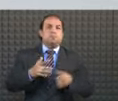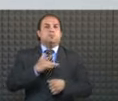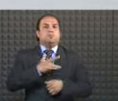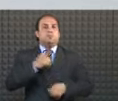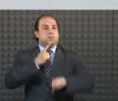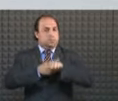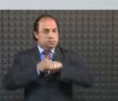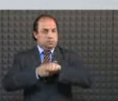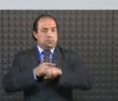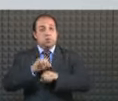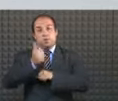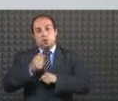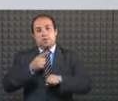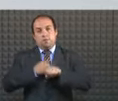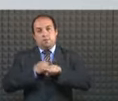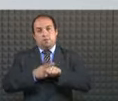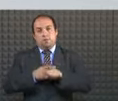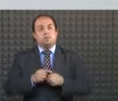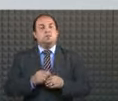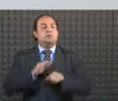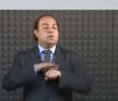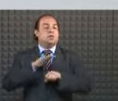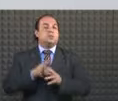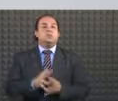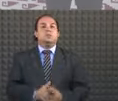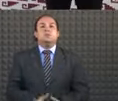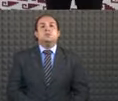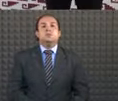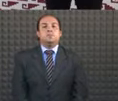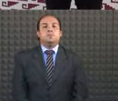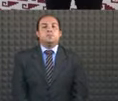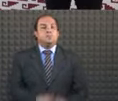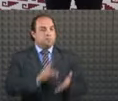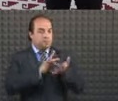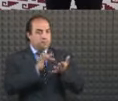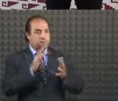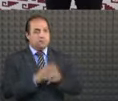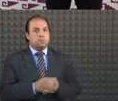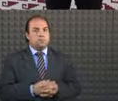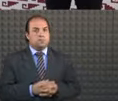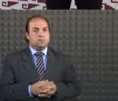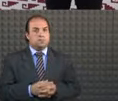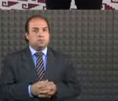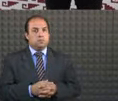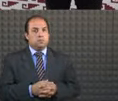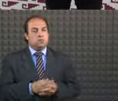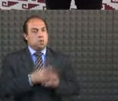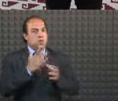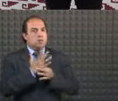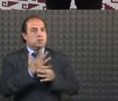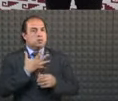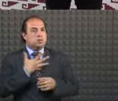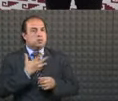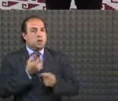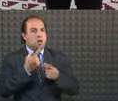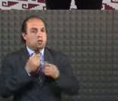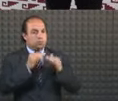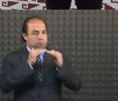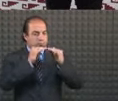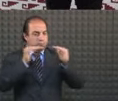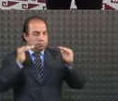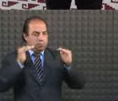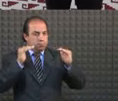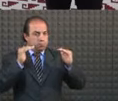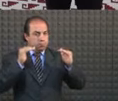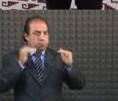hipertensión y otras enfermedades crónicas. Ok, gracias. Ya nos comentaban que ya hay una cierta estabilización